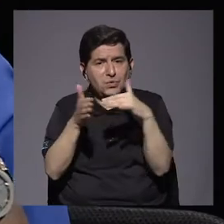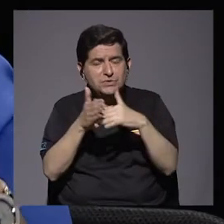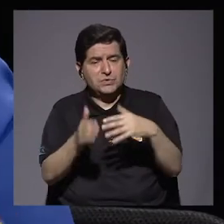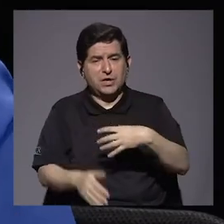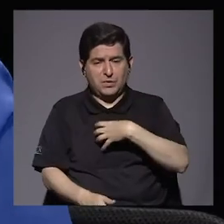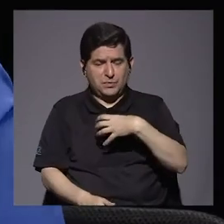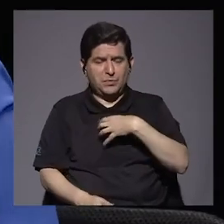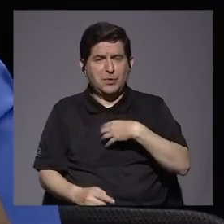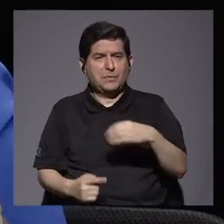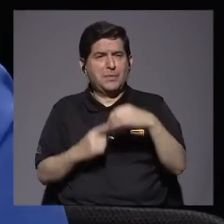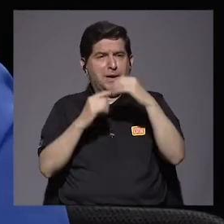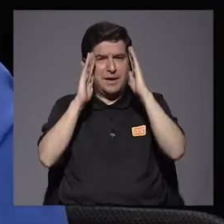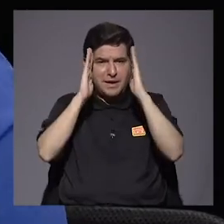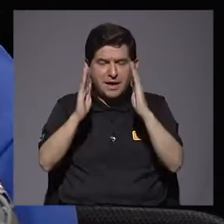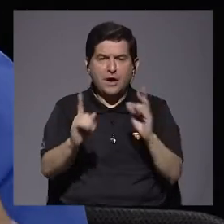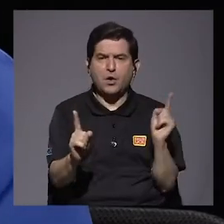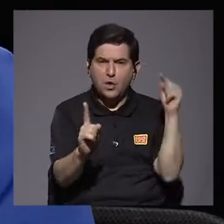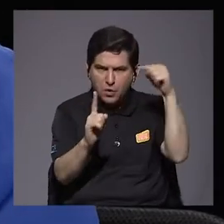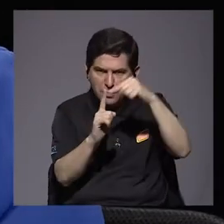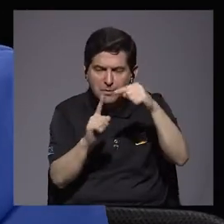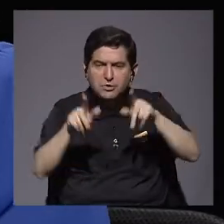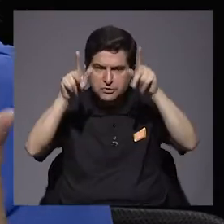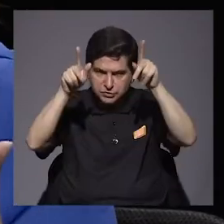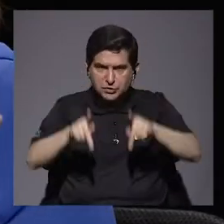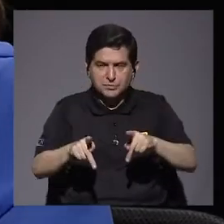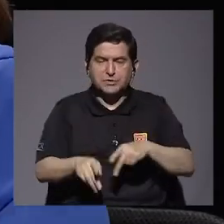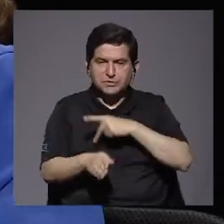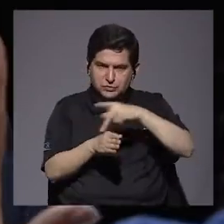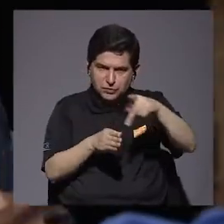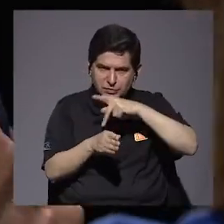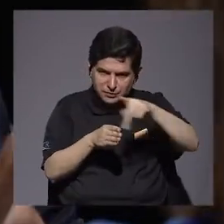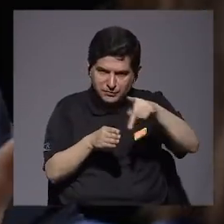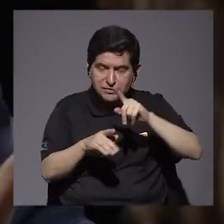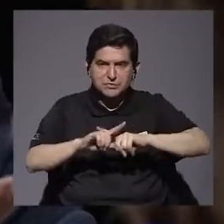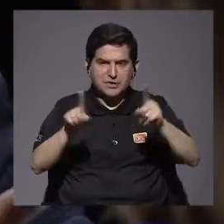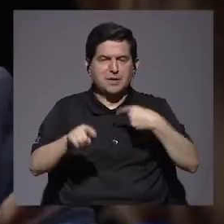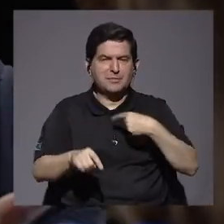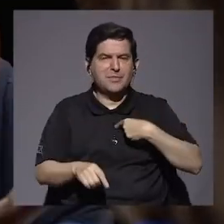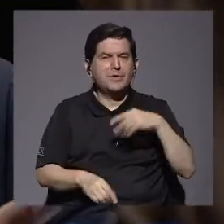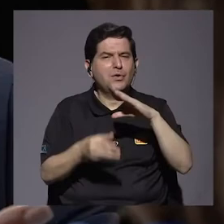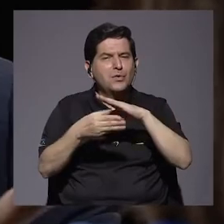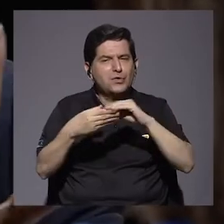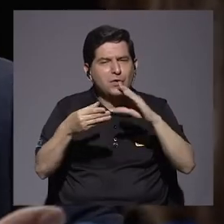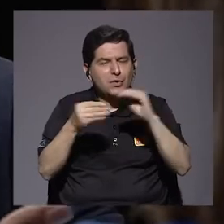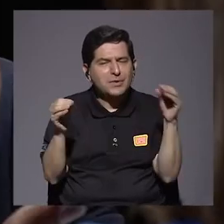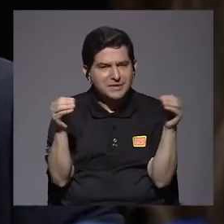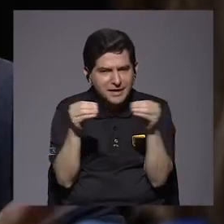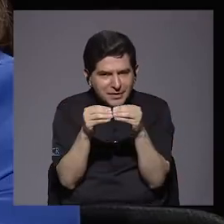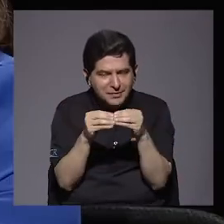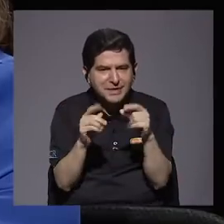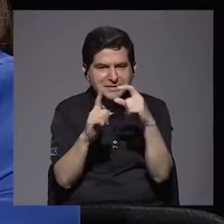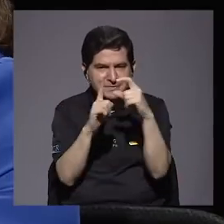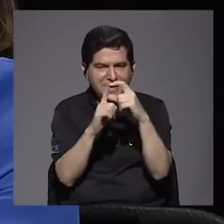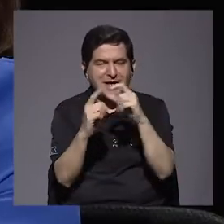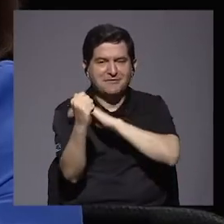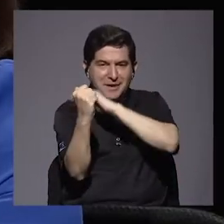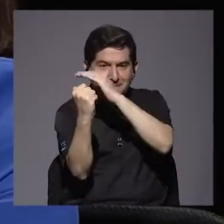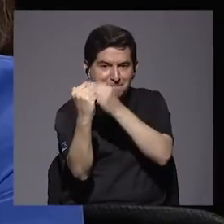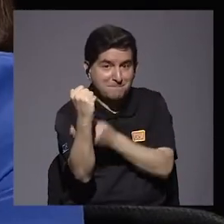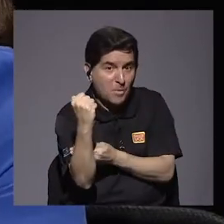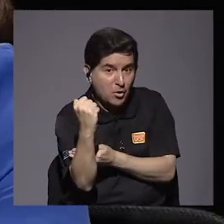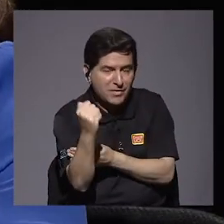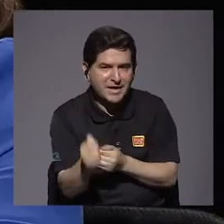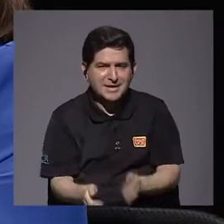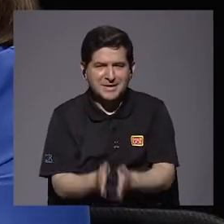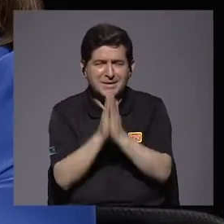sus prioridades y sus fines como persona profesional. Pero sí quiero hacerle un comentario más con el tema de la palabra poder. Sé que me